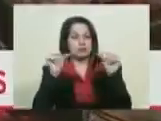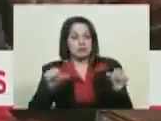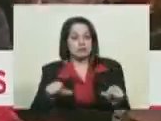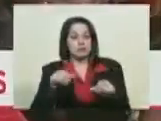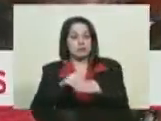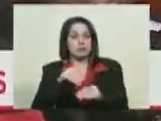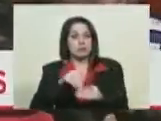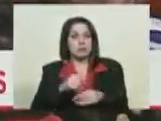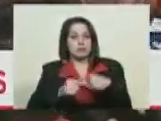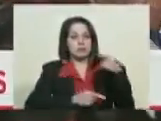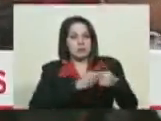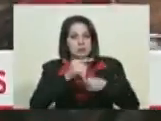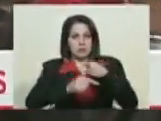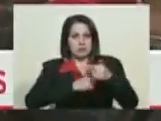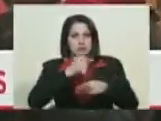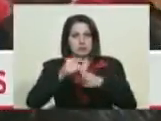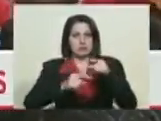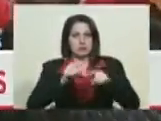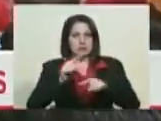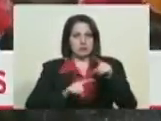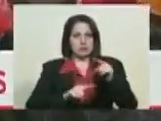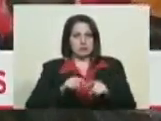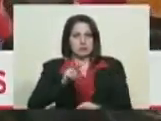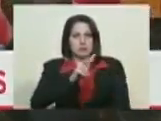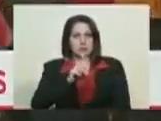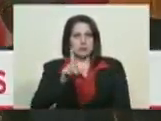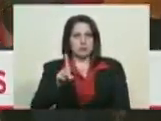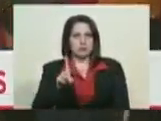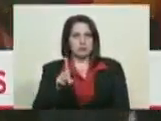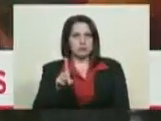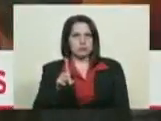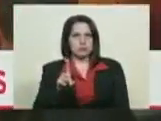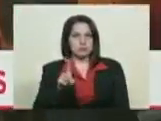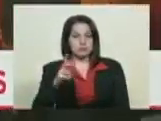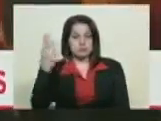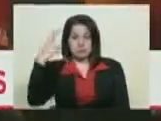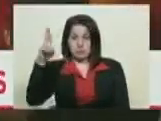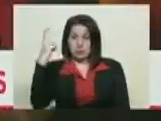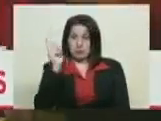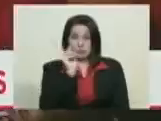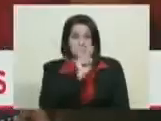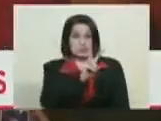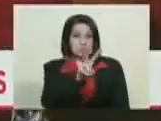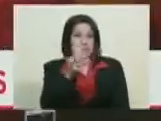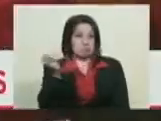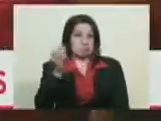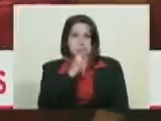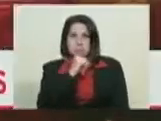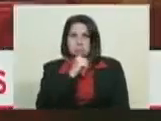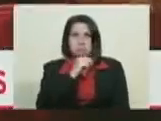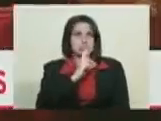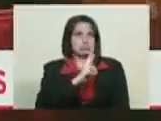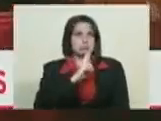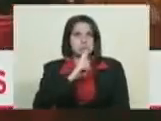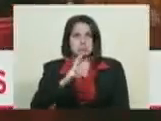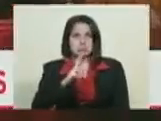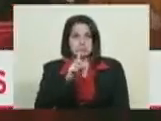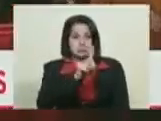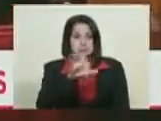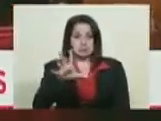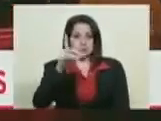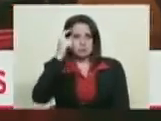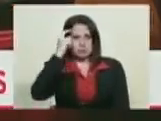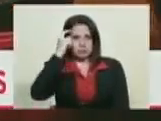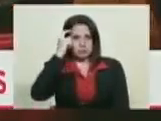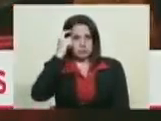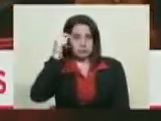electoral del siglo XXI. Fíjense ustedes, en Honduras no han dado los resultados de las elecciones hace 15 días.